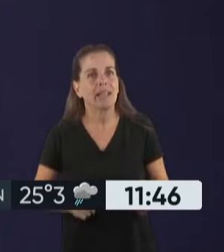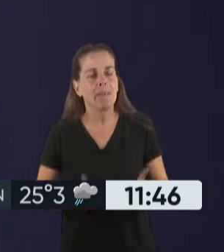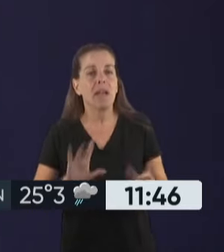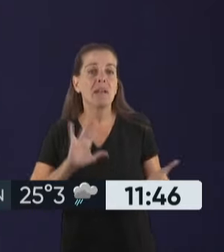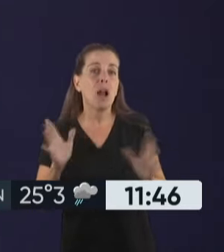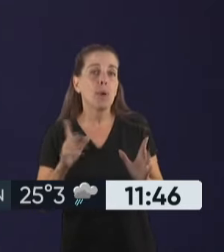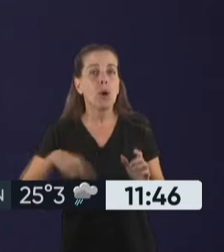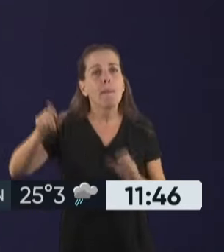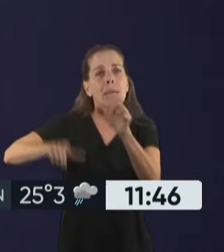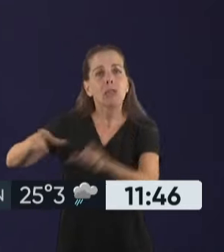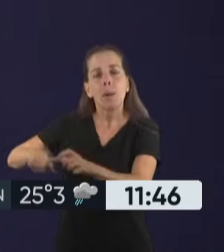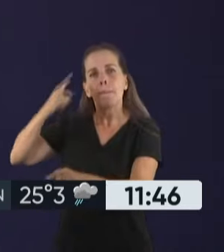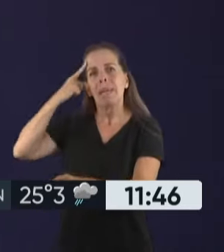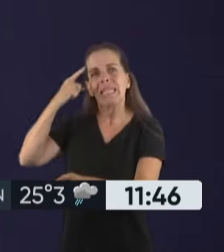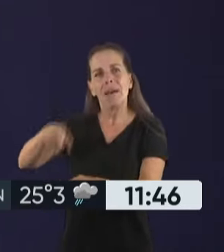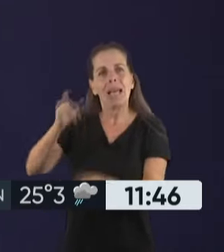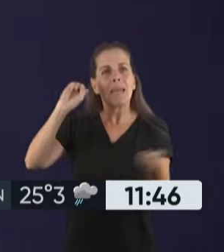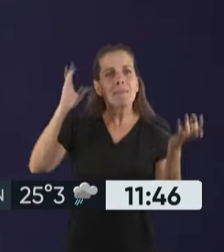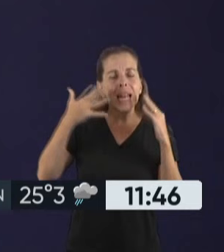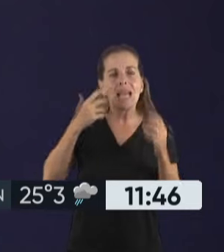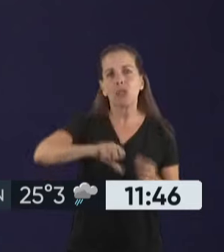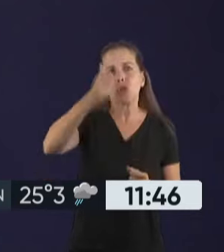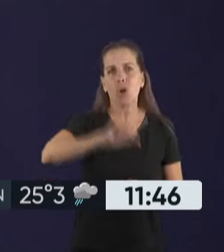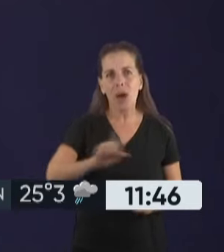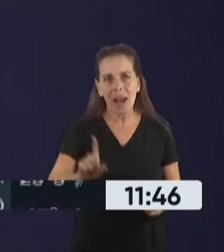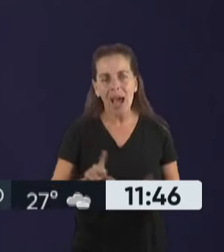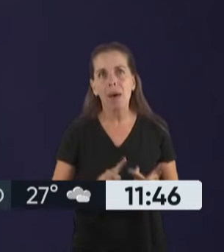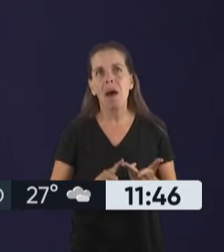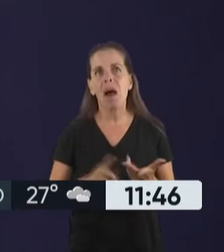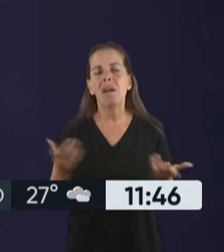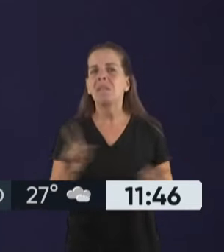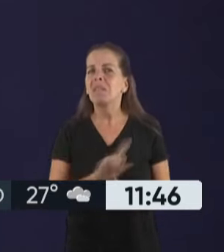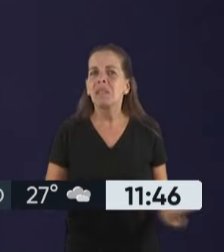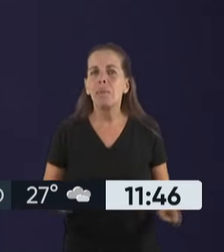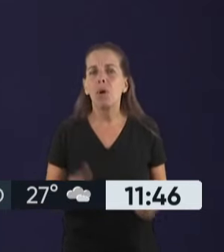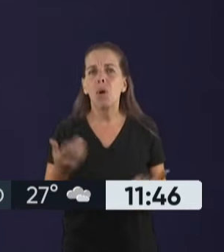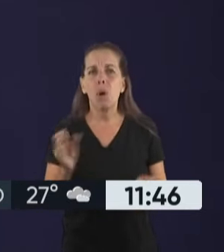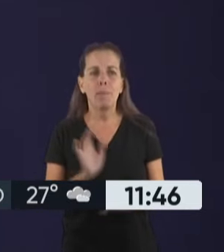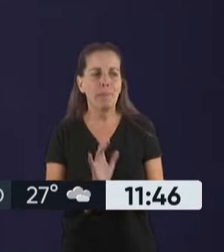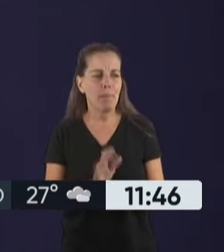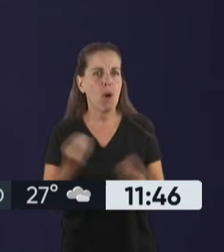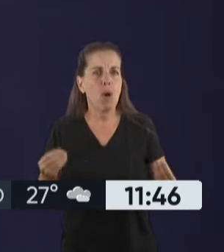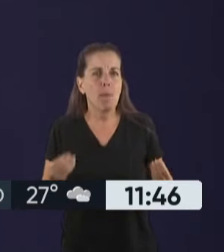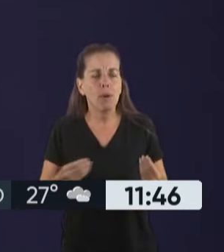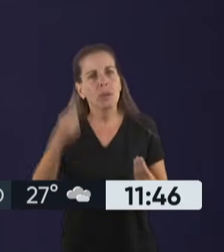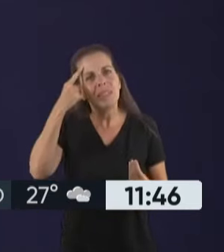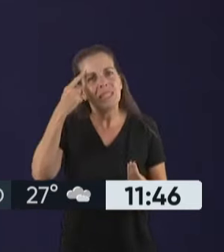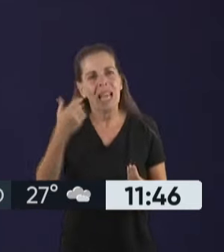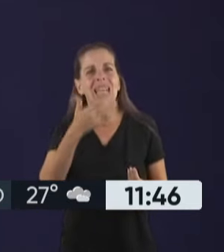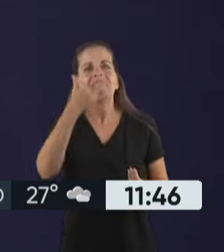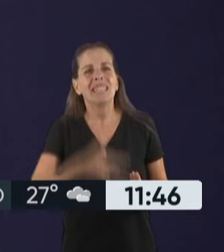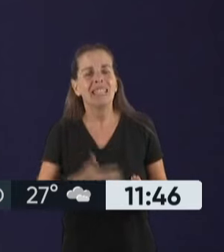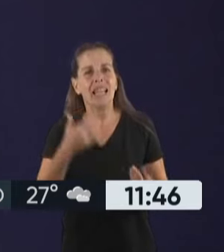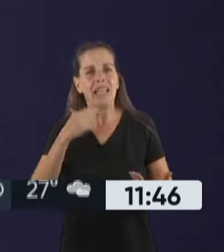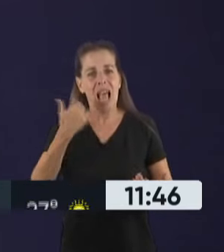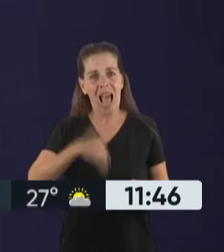se esperaban eh tampoco se entiende muy bien cómo haber despedazado tanto al Argentina a